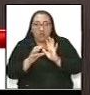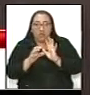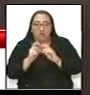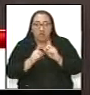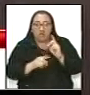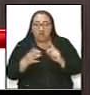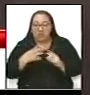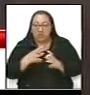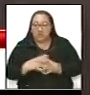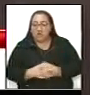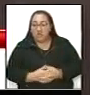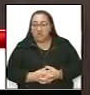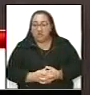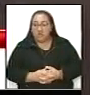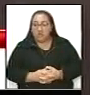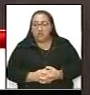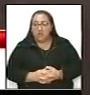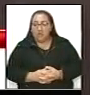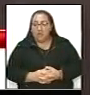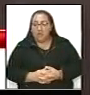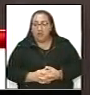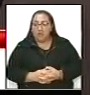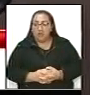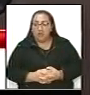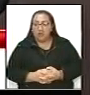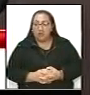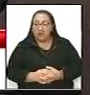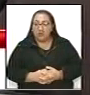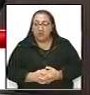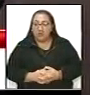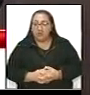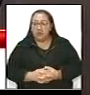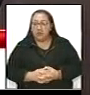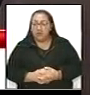de... Para que concluya, por favor.